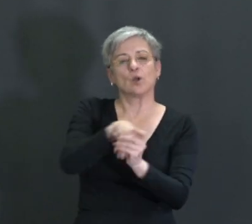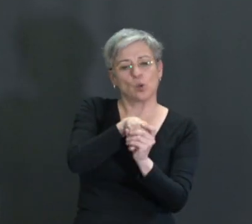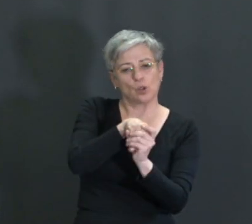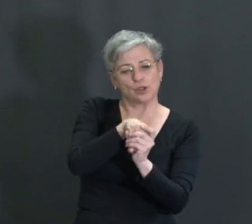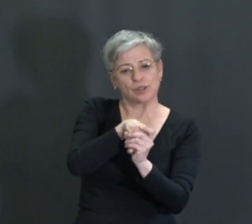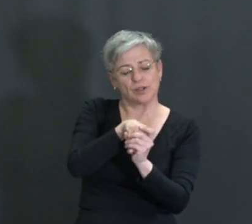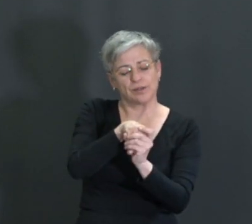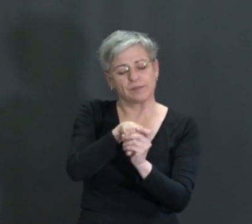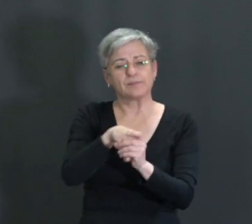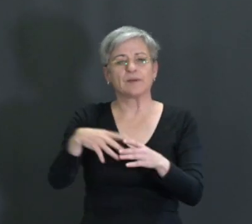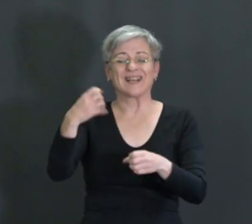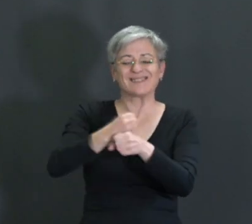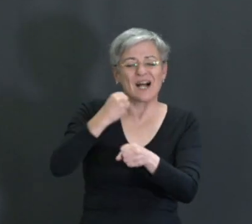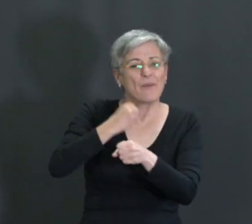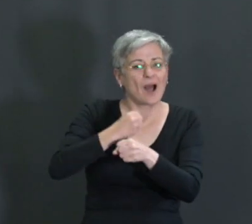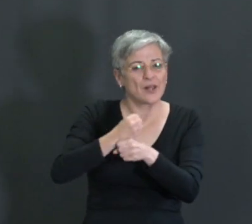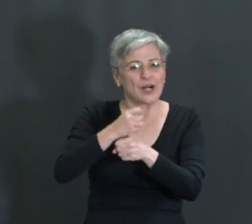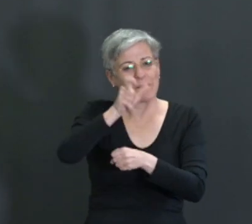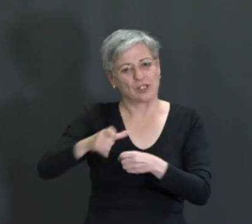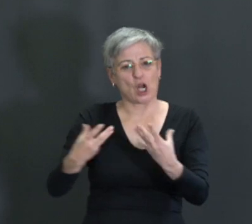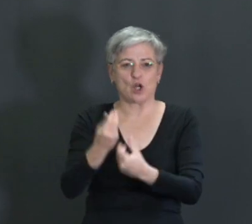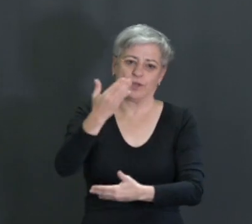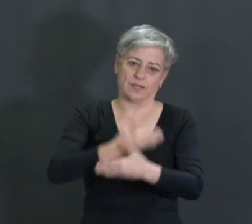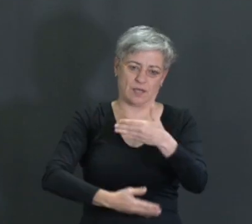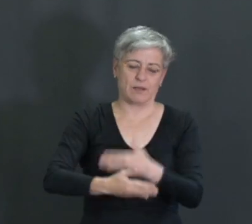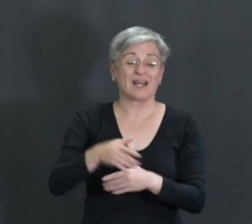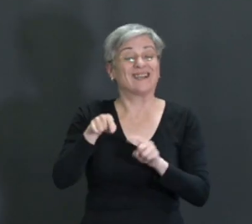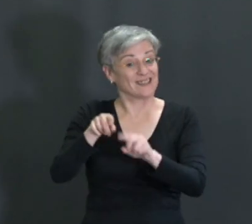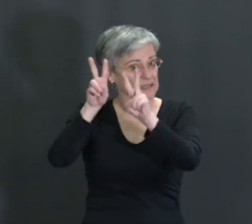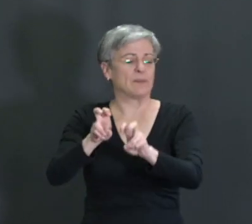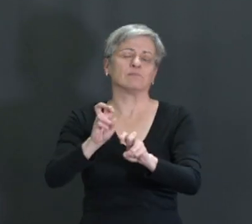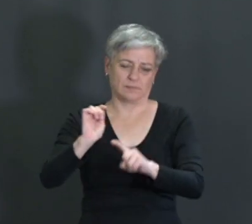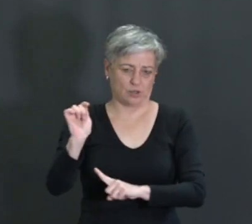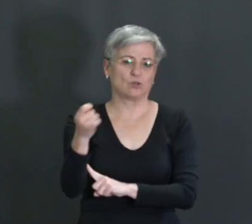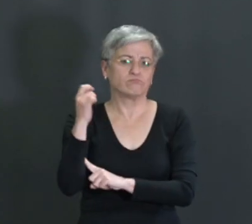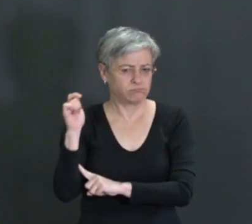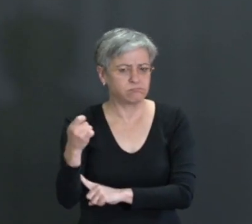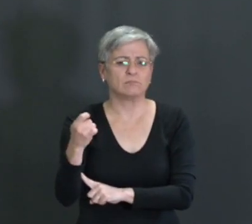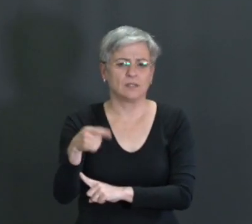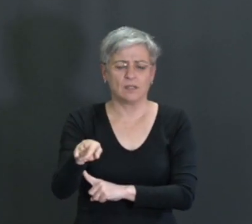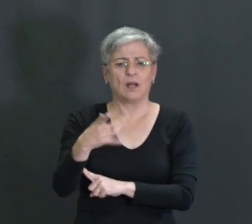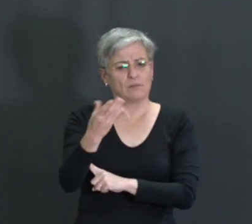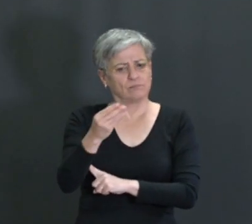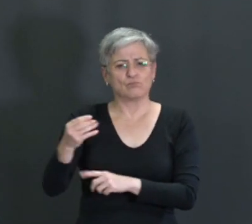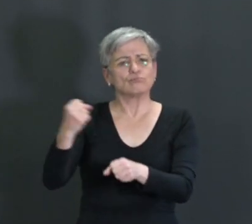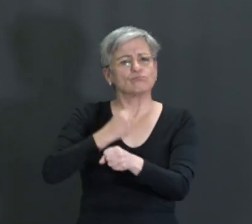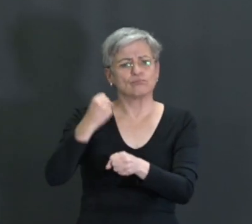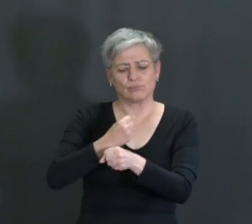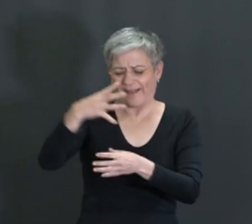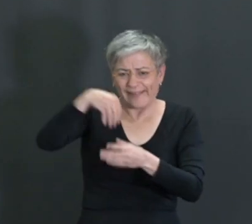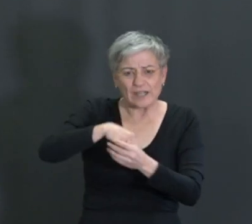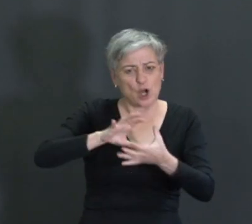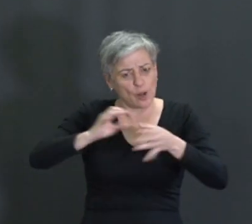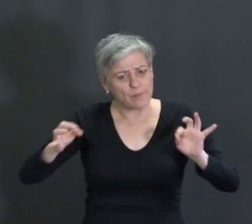con personas con discapacidad. Y ahí sí que lo han conseguido, había mucho personal trabajando